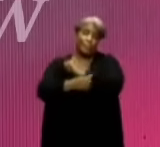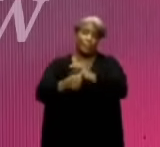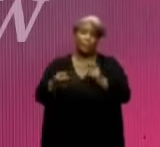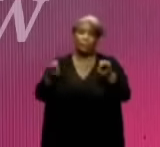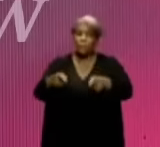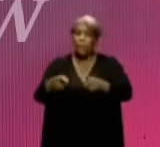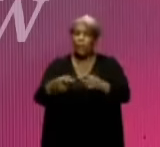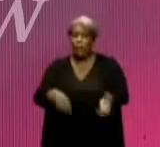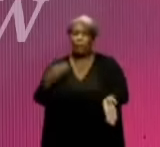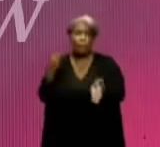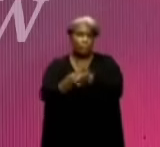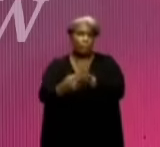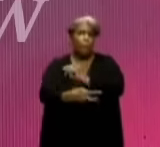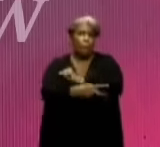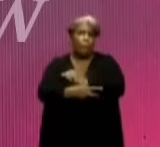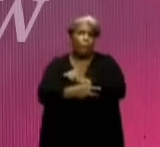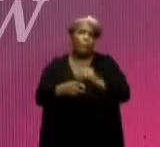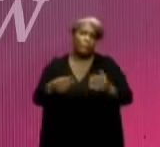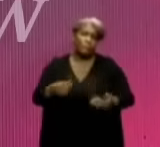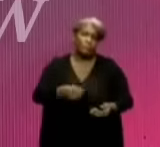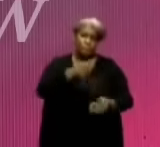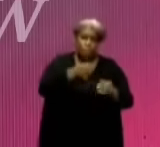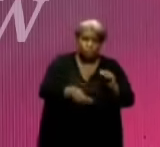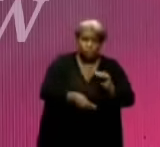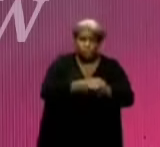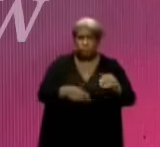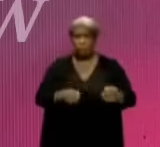estafados, y por eso siempre es bueno